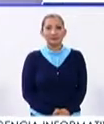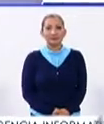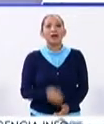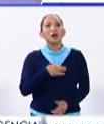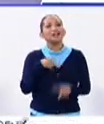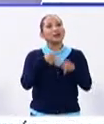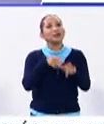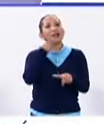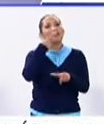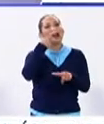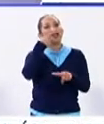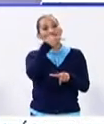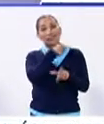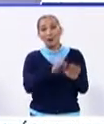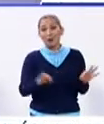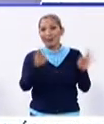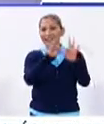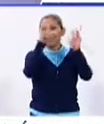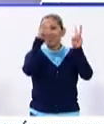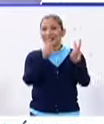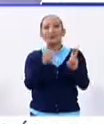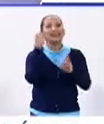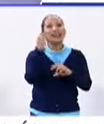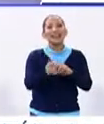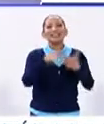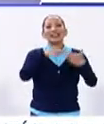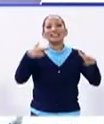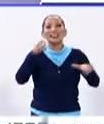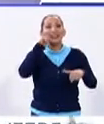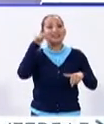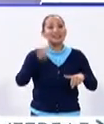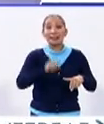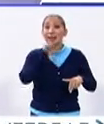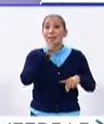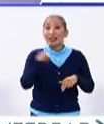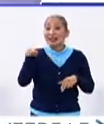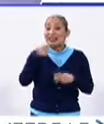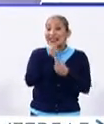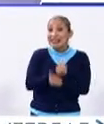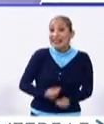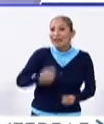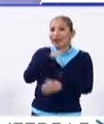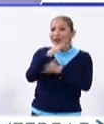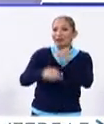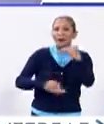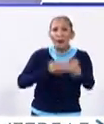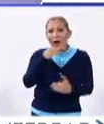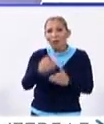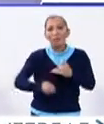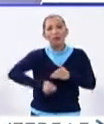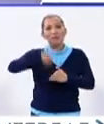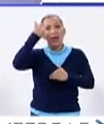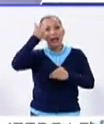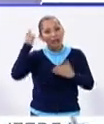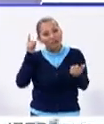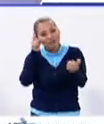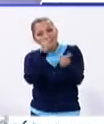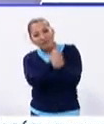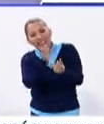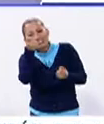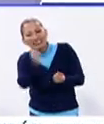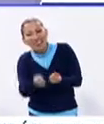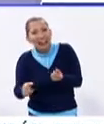Bueno, pues seguiremos hablando de este importante tema, lo que son las relaciones afectivas, pero el papel del niño y todo este primer impacto en todo lo